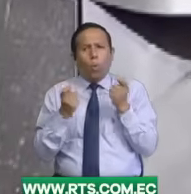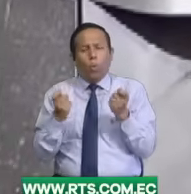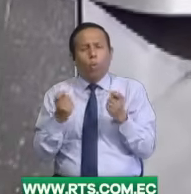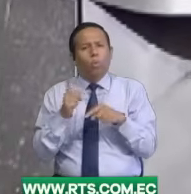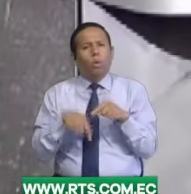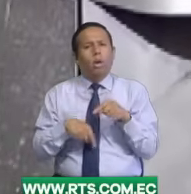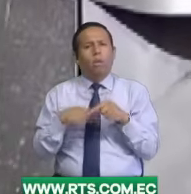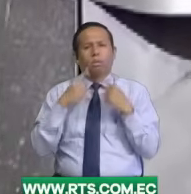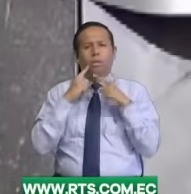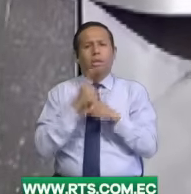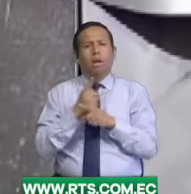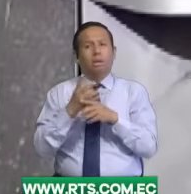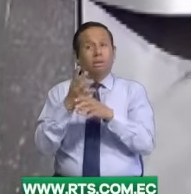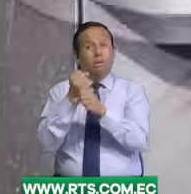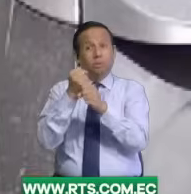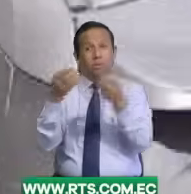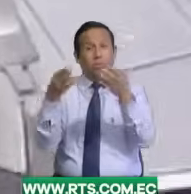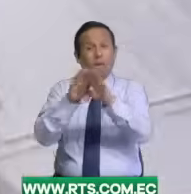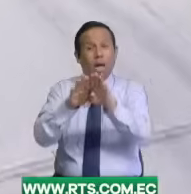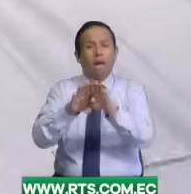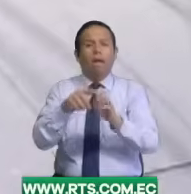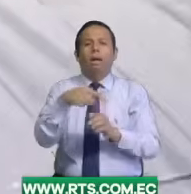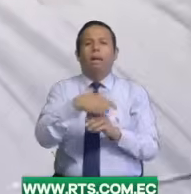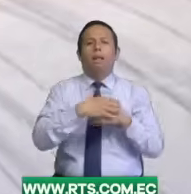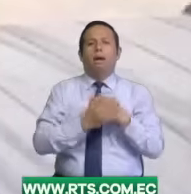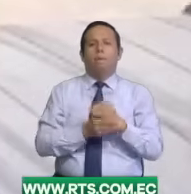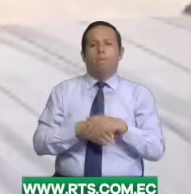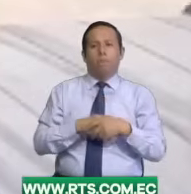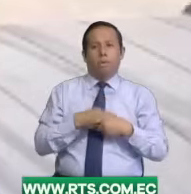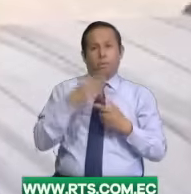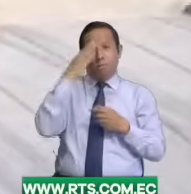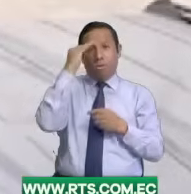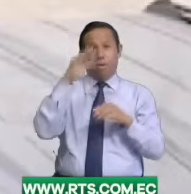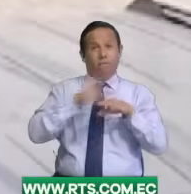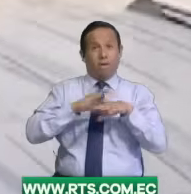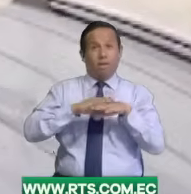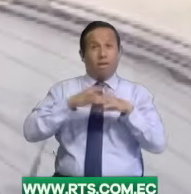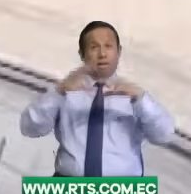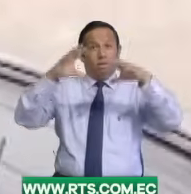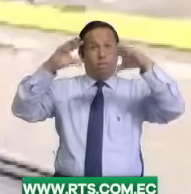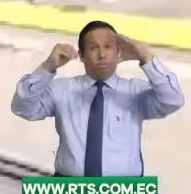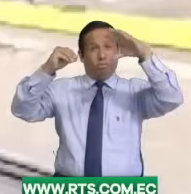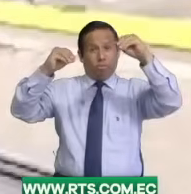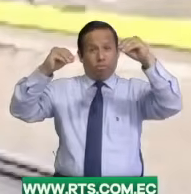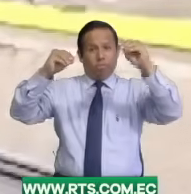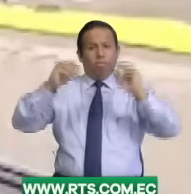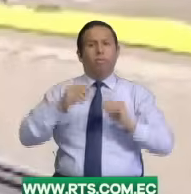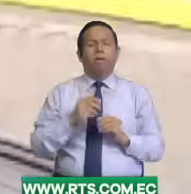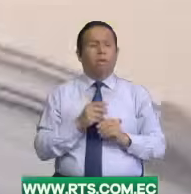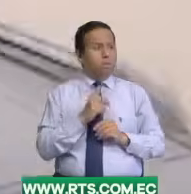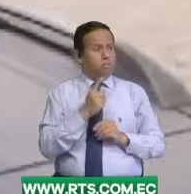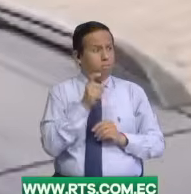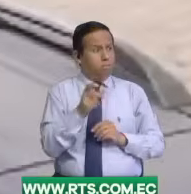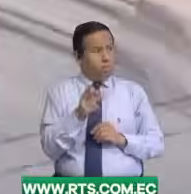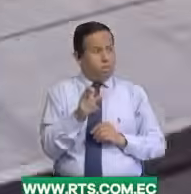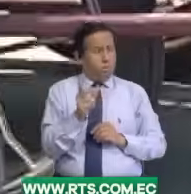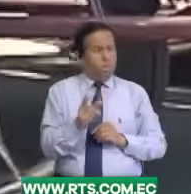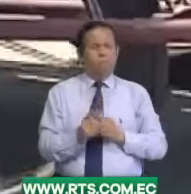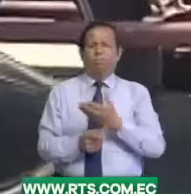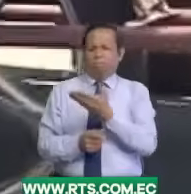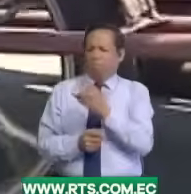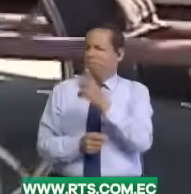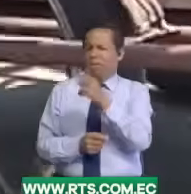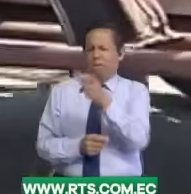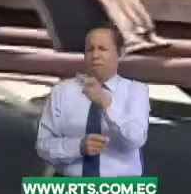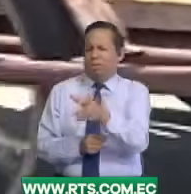a la seguridad, ahora se aprovecha cuando no hay energía, corren la puerta porque queda libre la puerta. ¿Es el mismo sujeto? Es el mismo sujeto, es el mismo tipo. Él